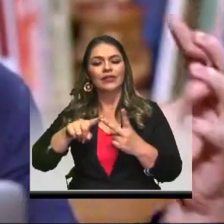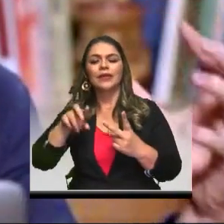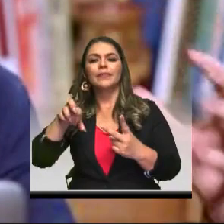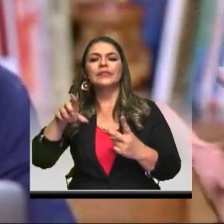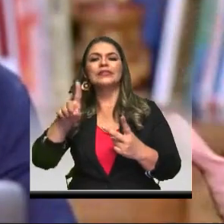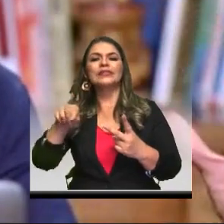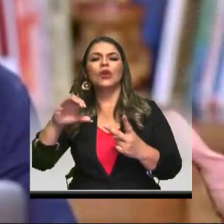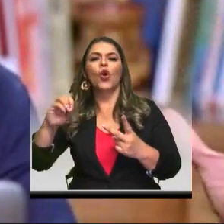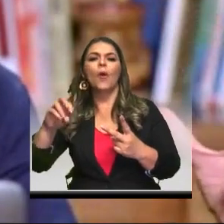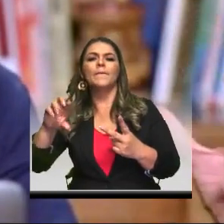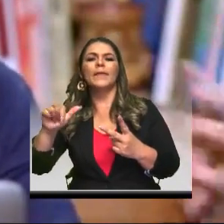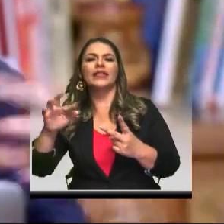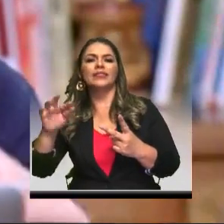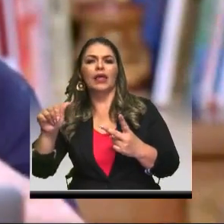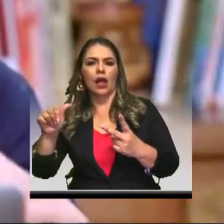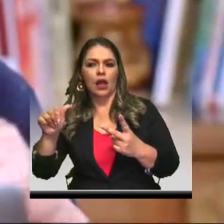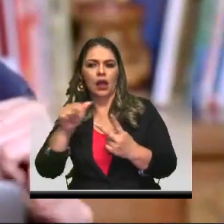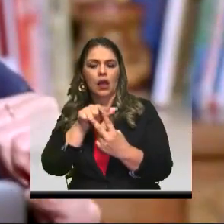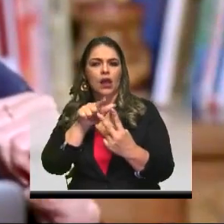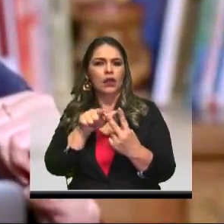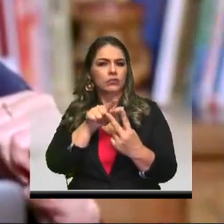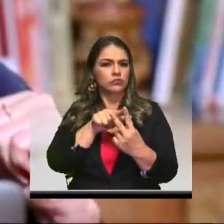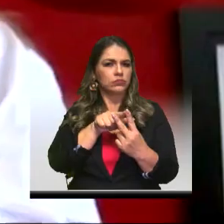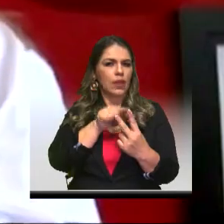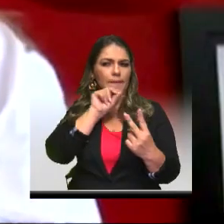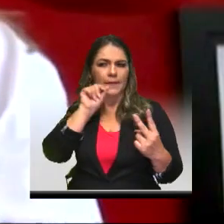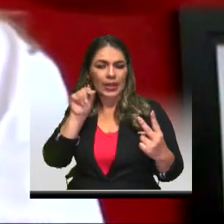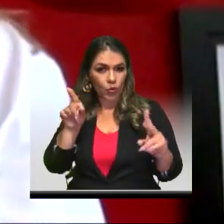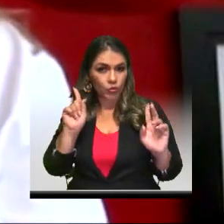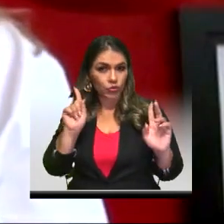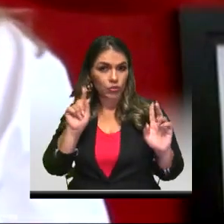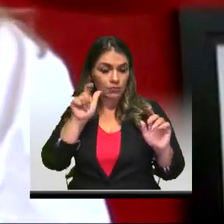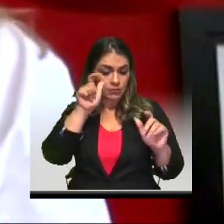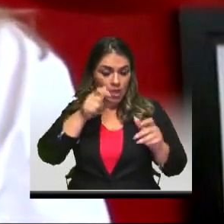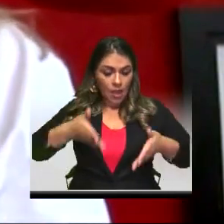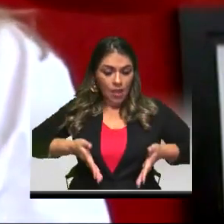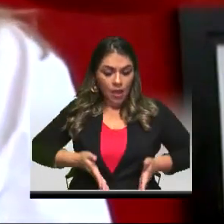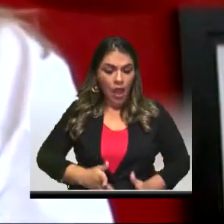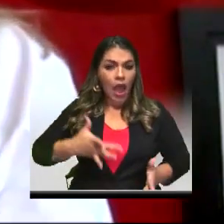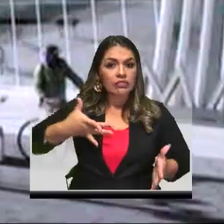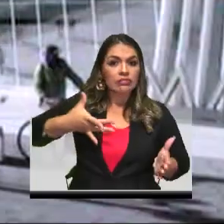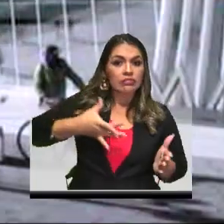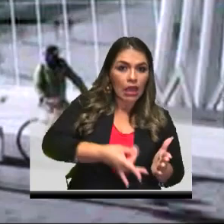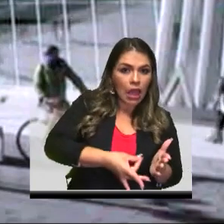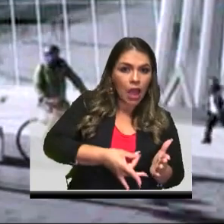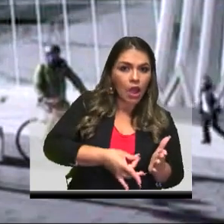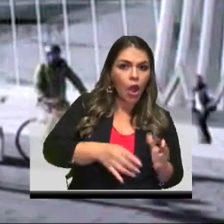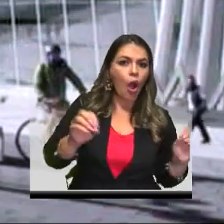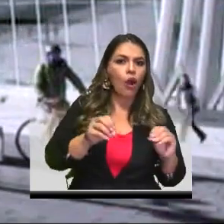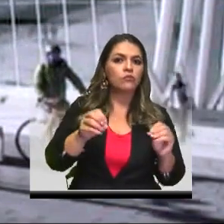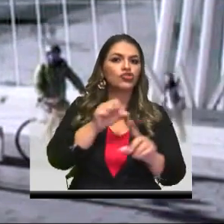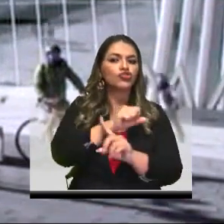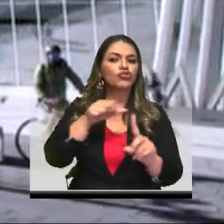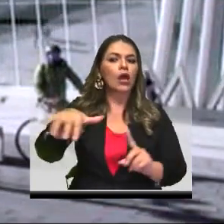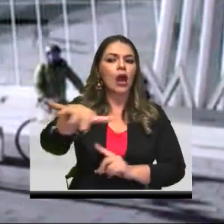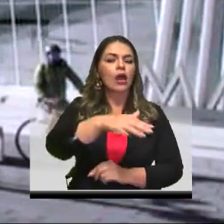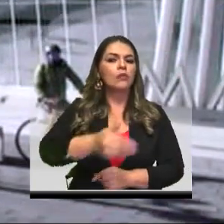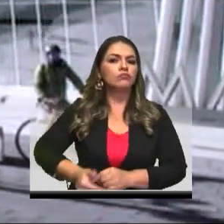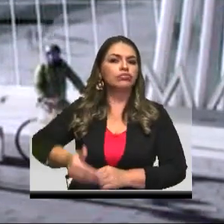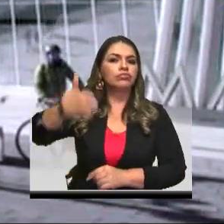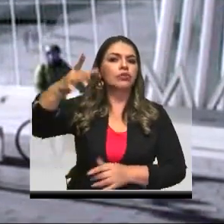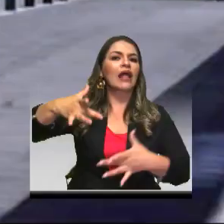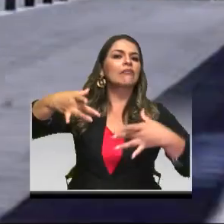psicópatas, nace o se hace? La respuesta para esa pregunta, desde mi perspectiva